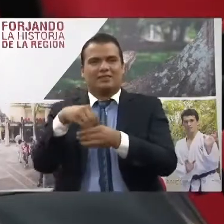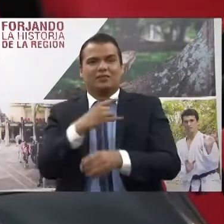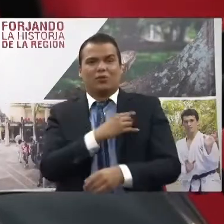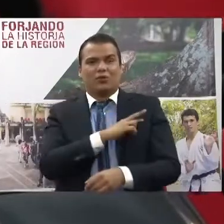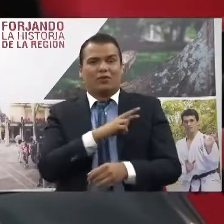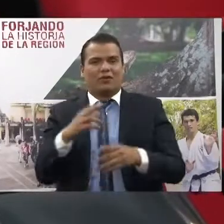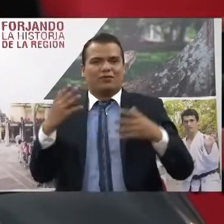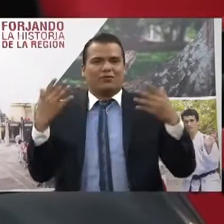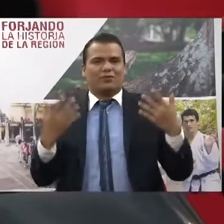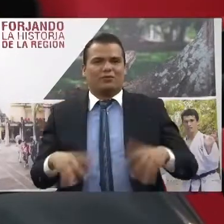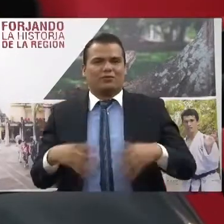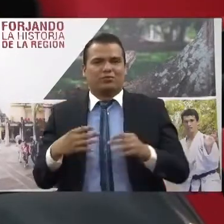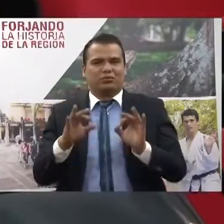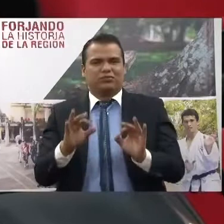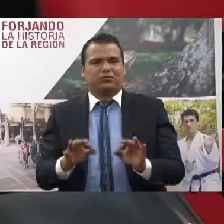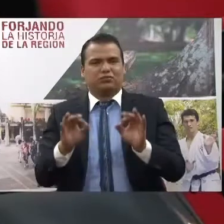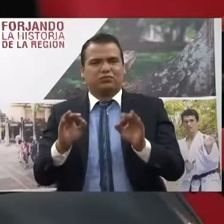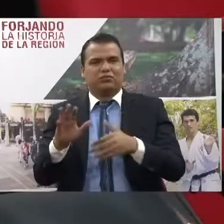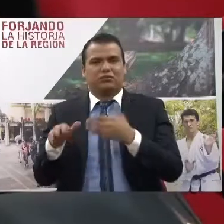institución,